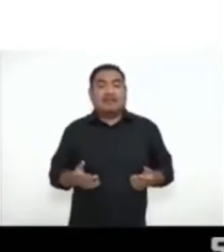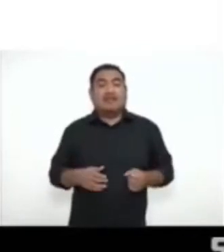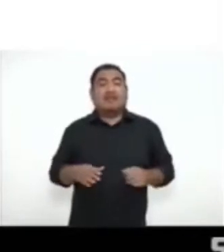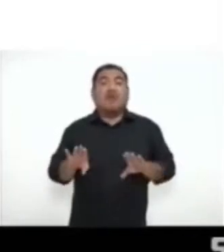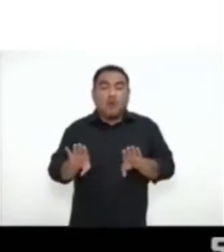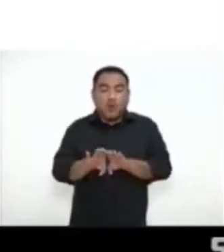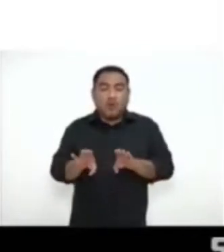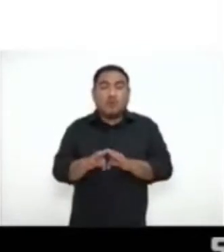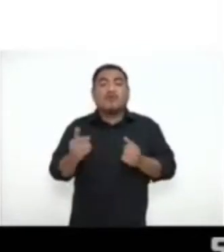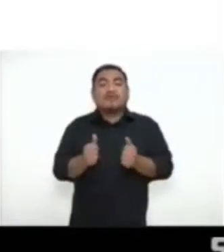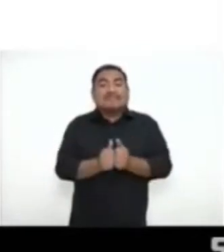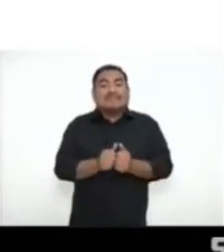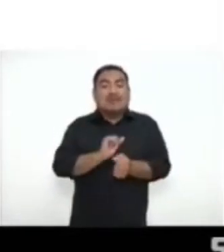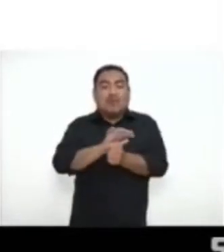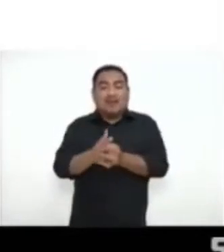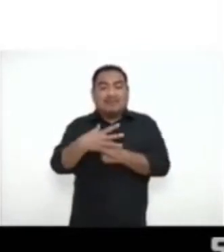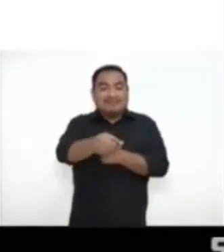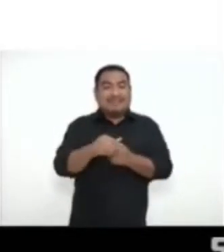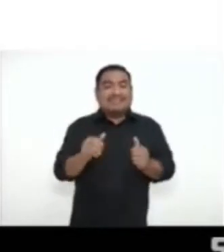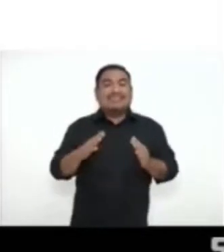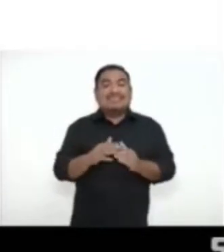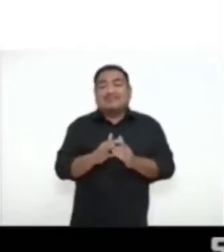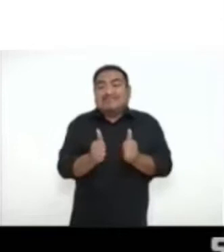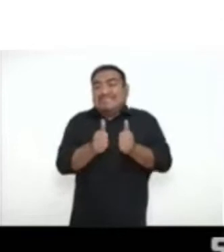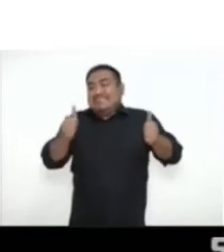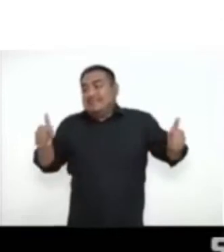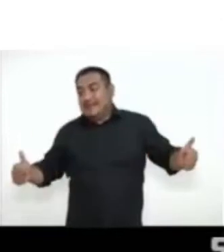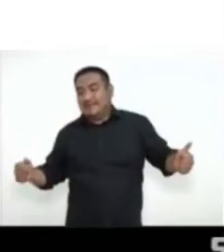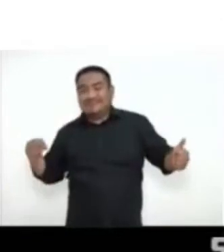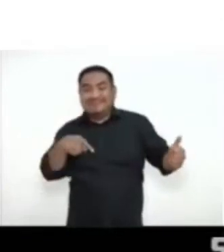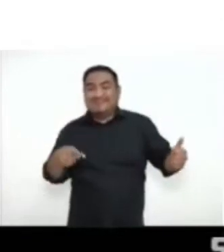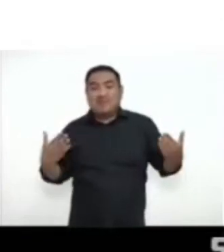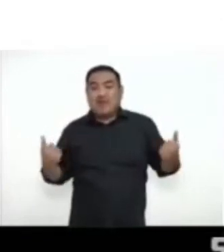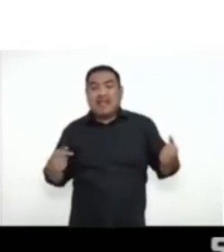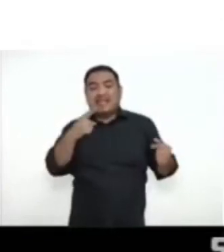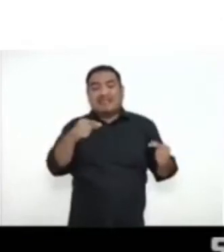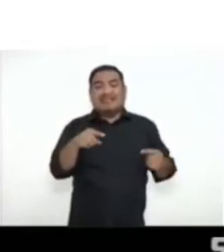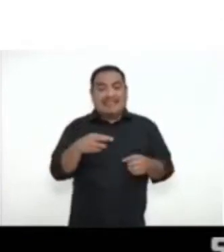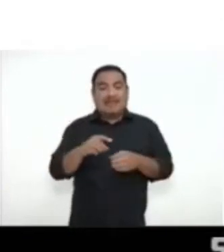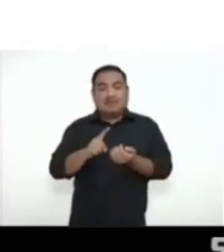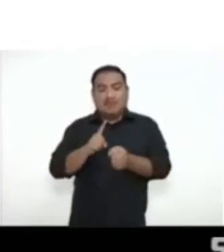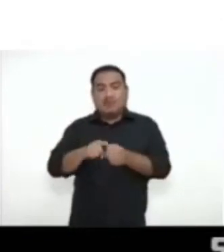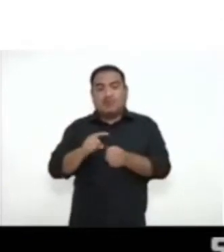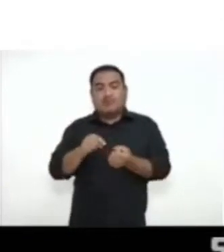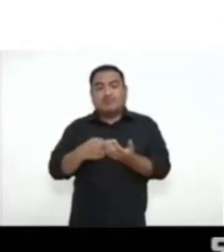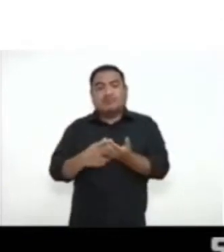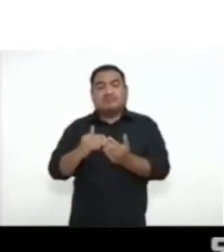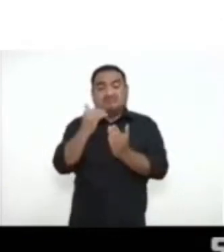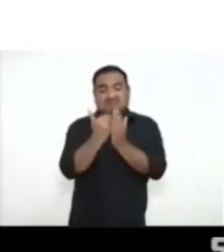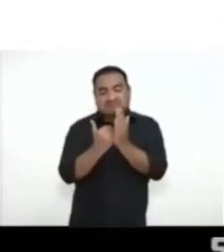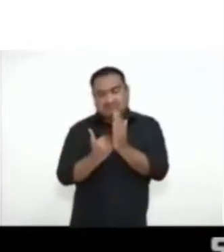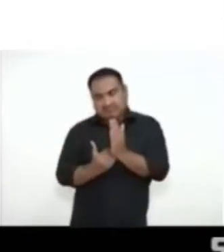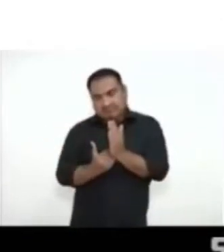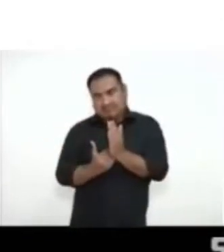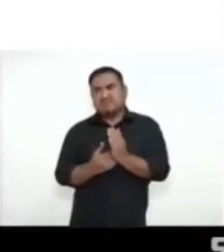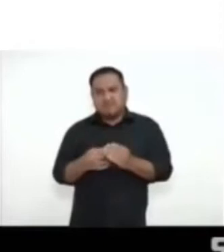sana distancia, porque quién no tiene ganas de abrazar a los suyos, pero que en este momento no es posible, ¿sí?